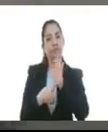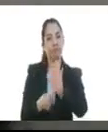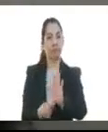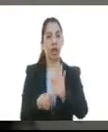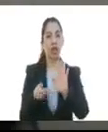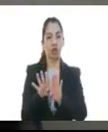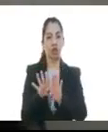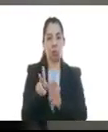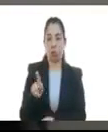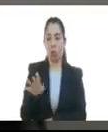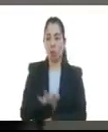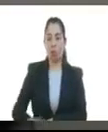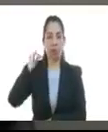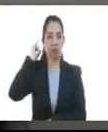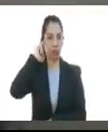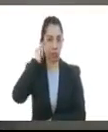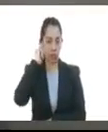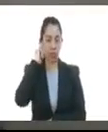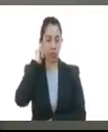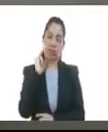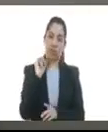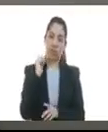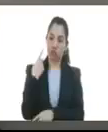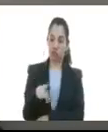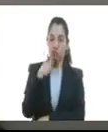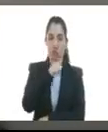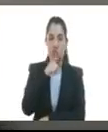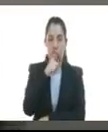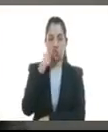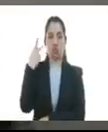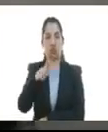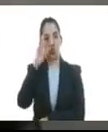originarios. Entonces,